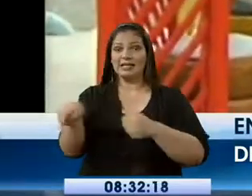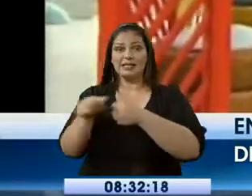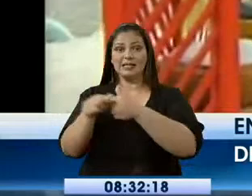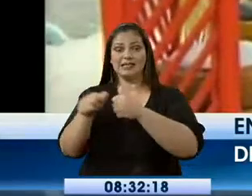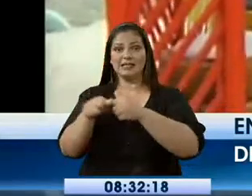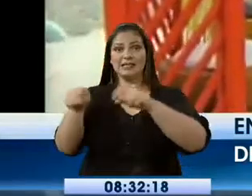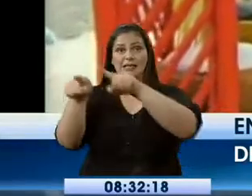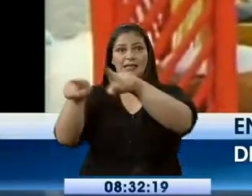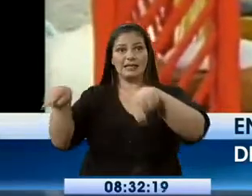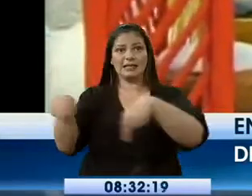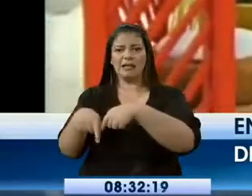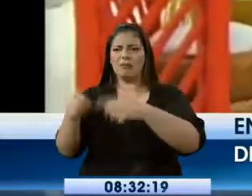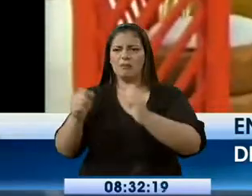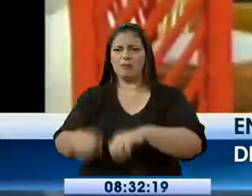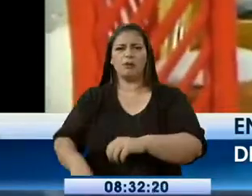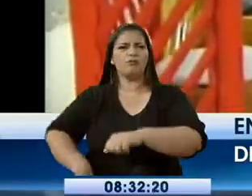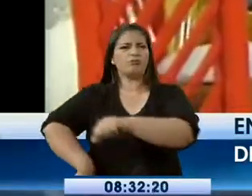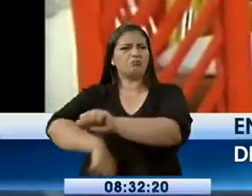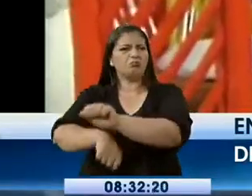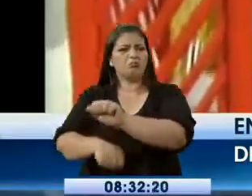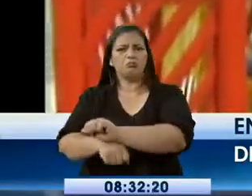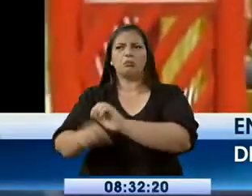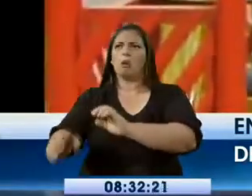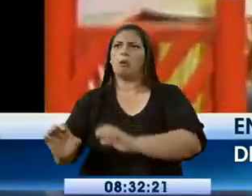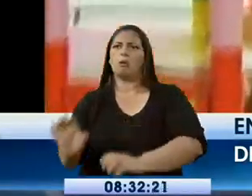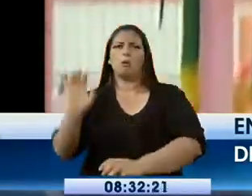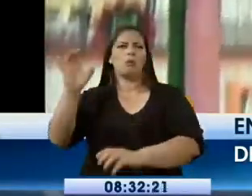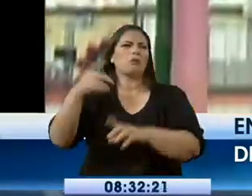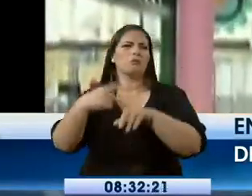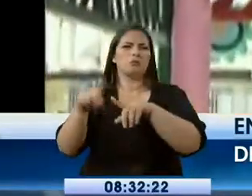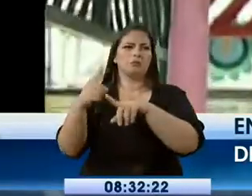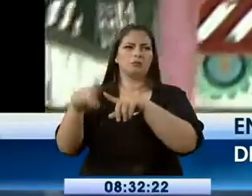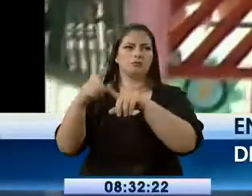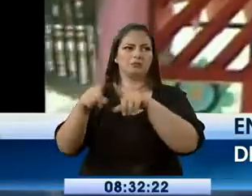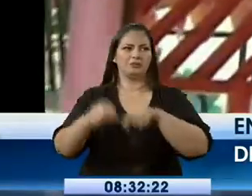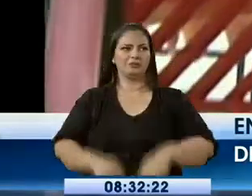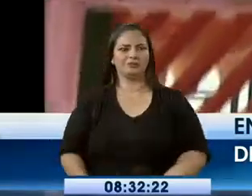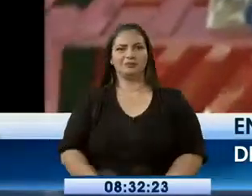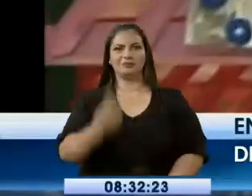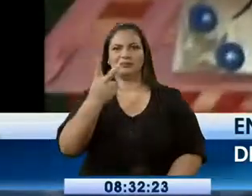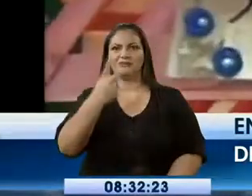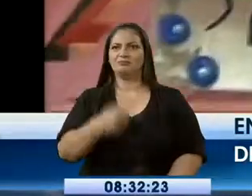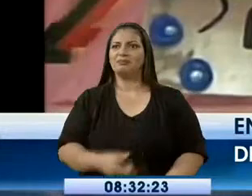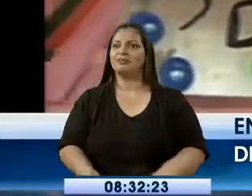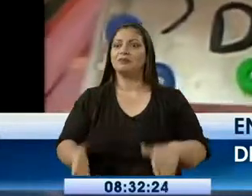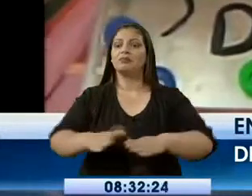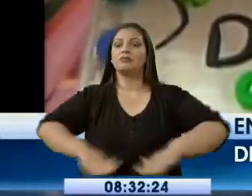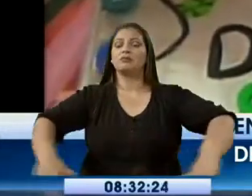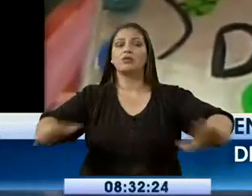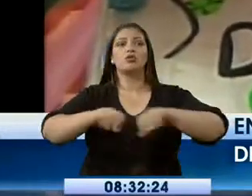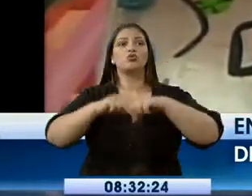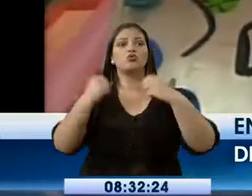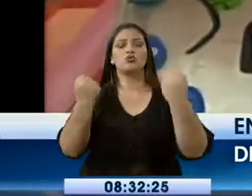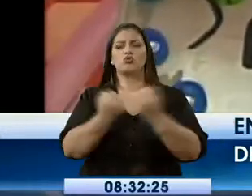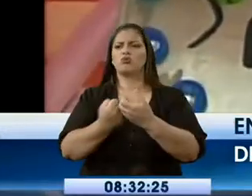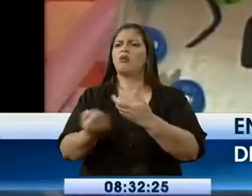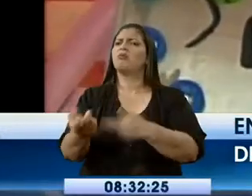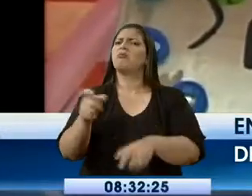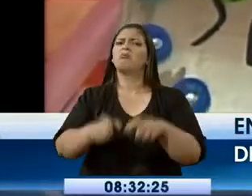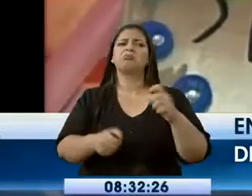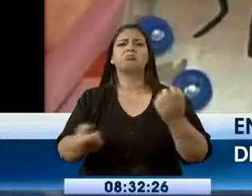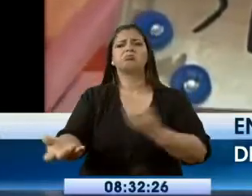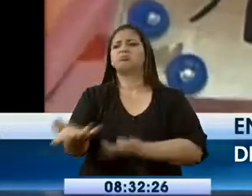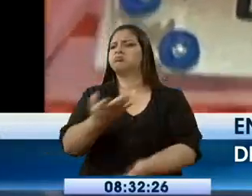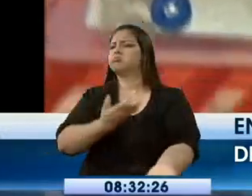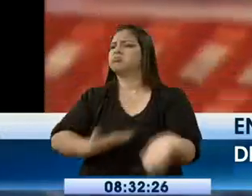parte que es de área común, podemos decirlo así, de área social, en donde, miren, me encantó